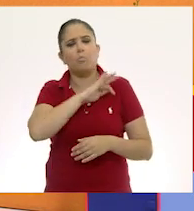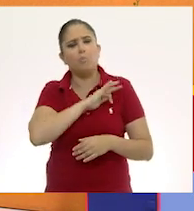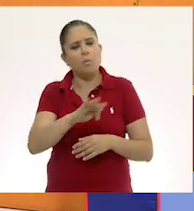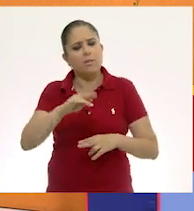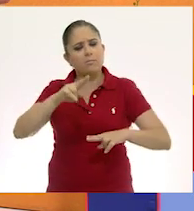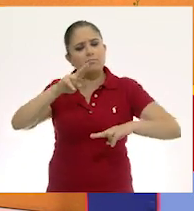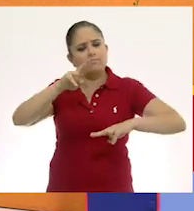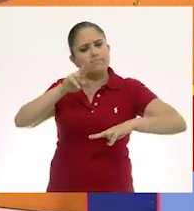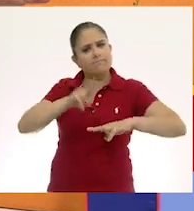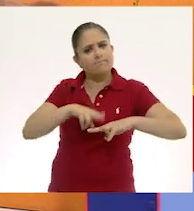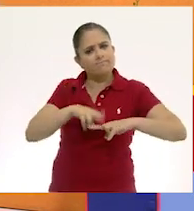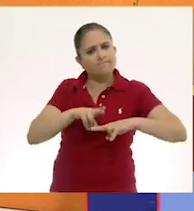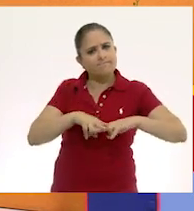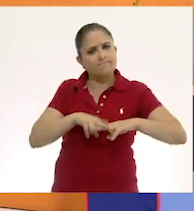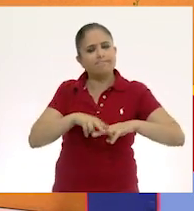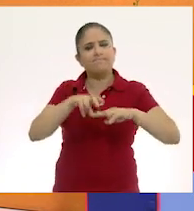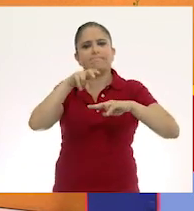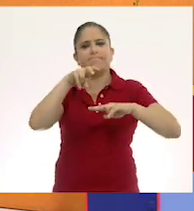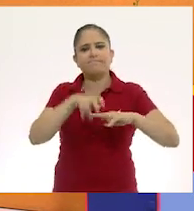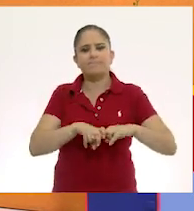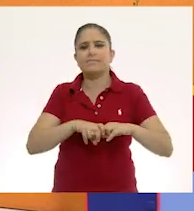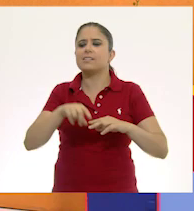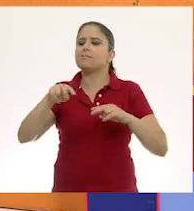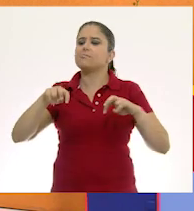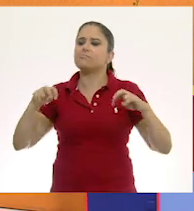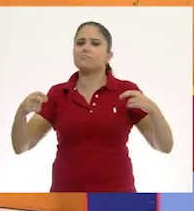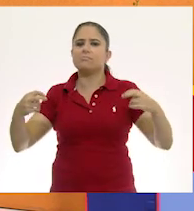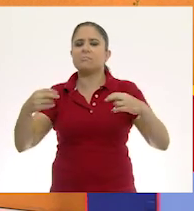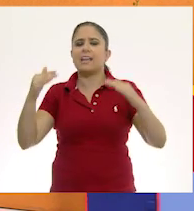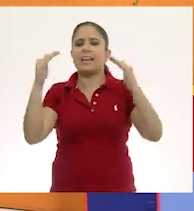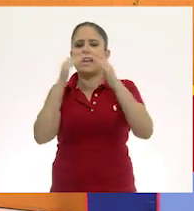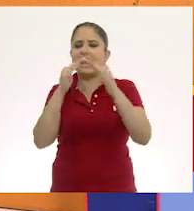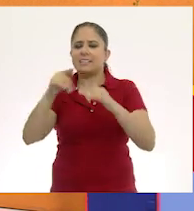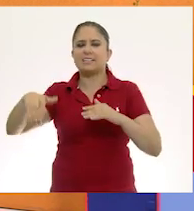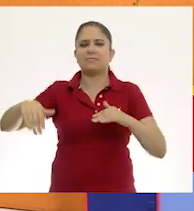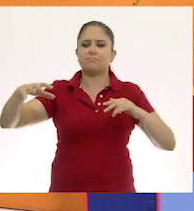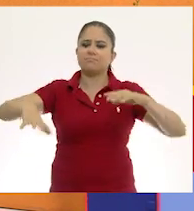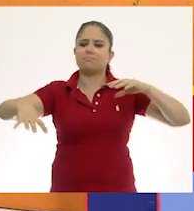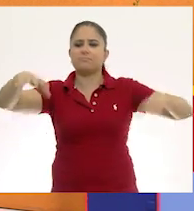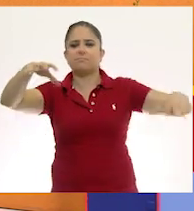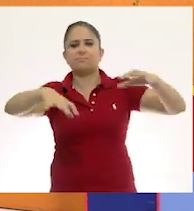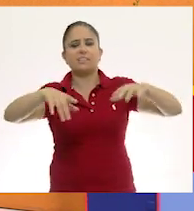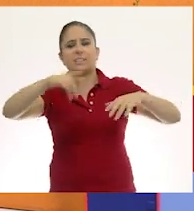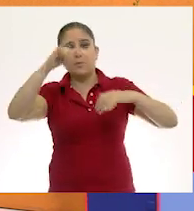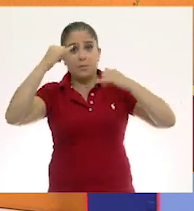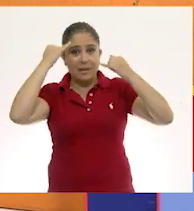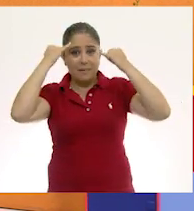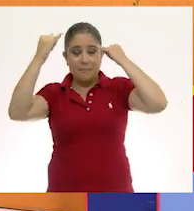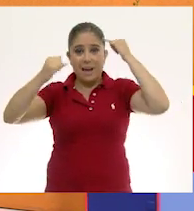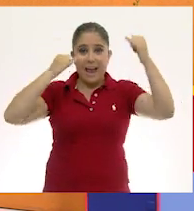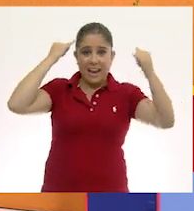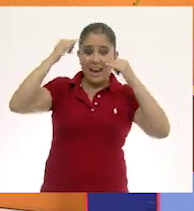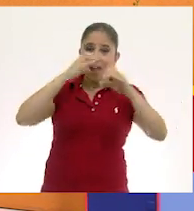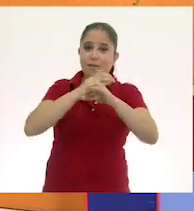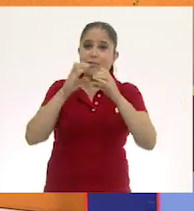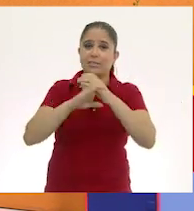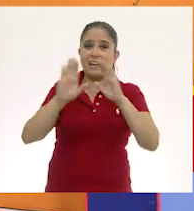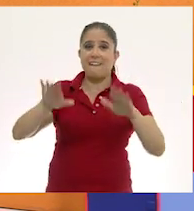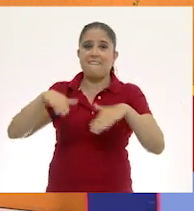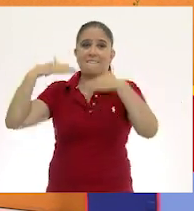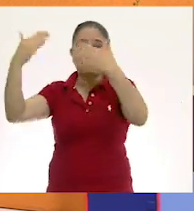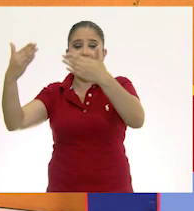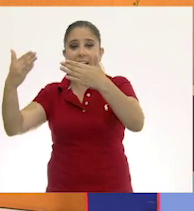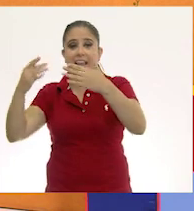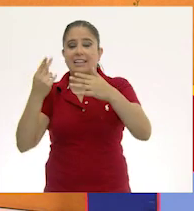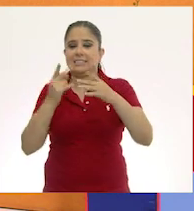sentarnos ante los muebles de la casa e imaginar que son cosas del exterior guardando la